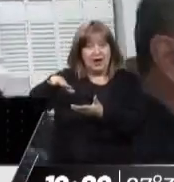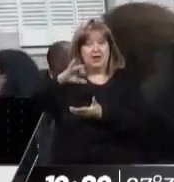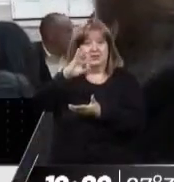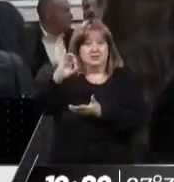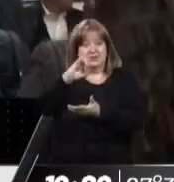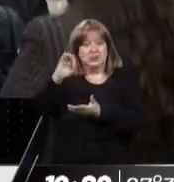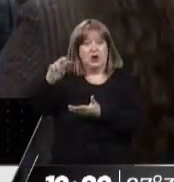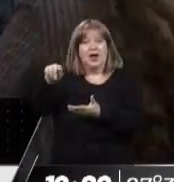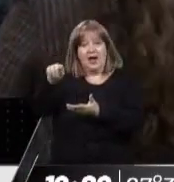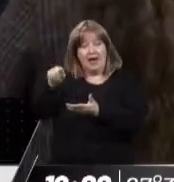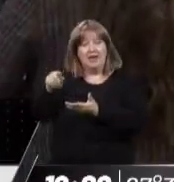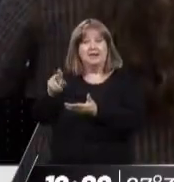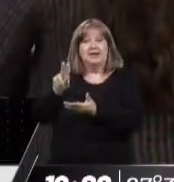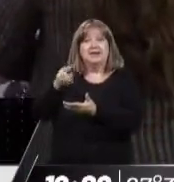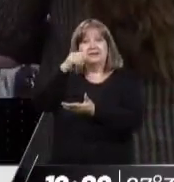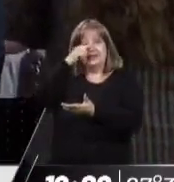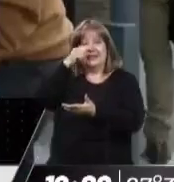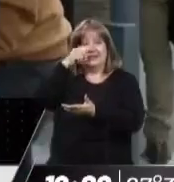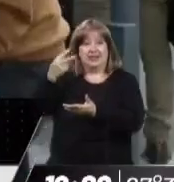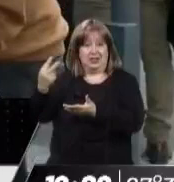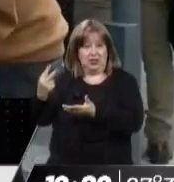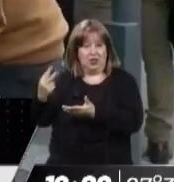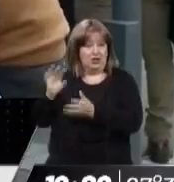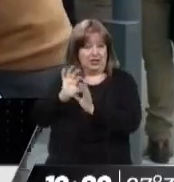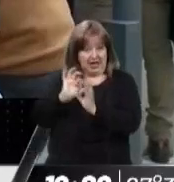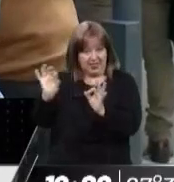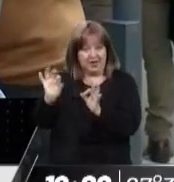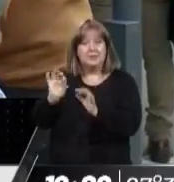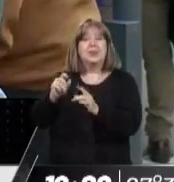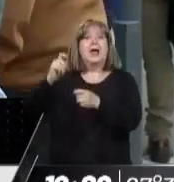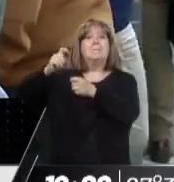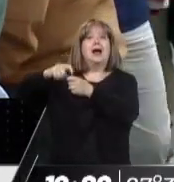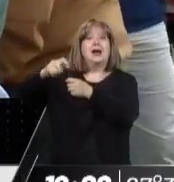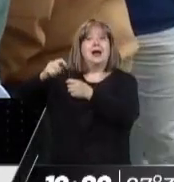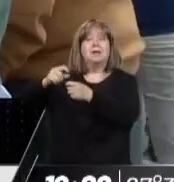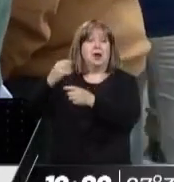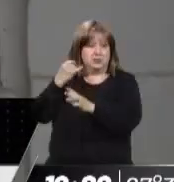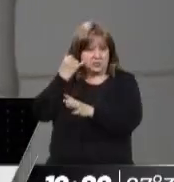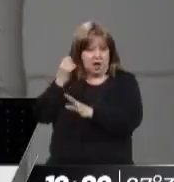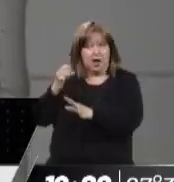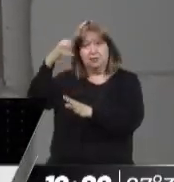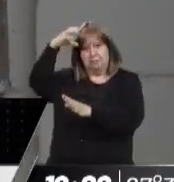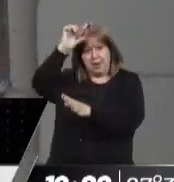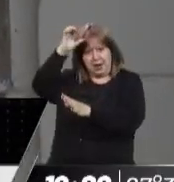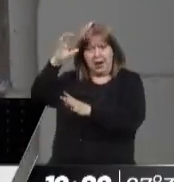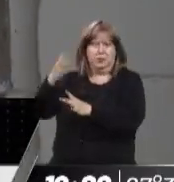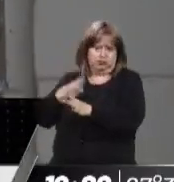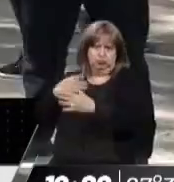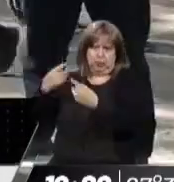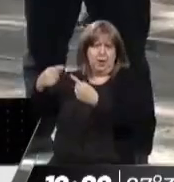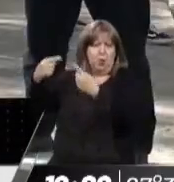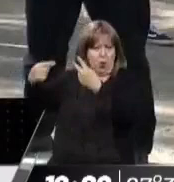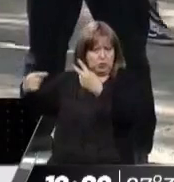exceptúe la 7722. Sí. Por ejemplo, en Malargüe, en donde él sostiene, hay minerales, hay que analizarlos y que además